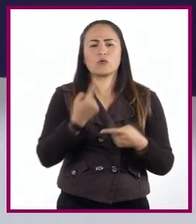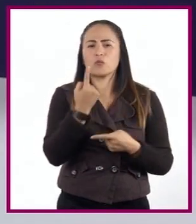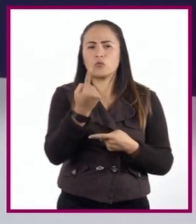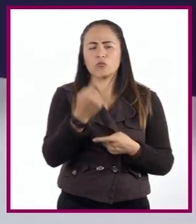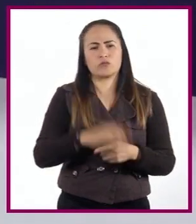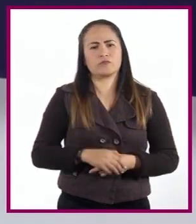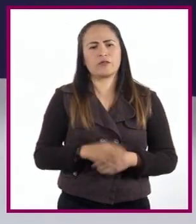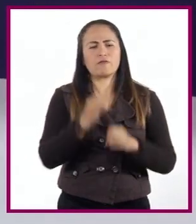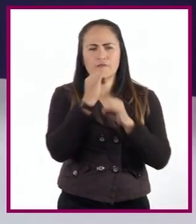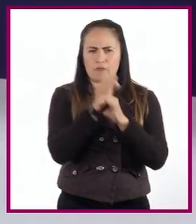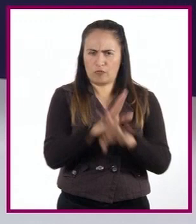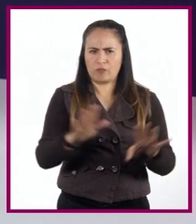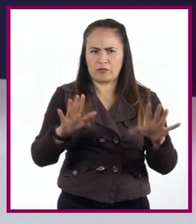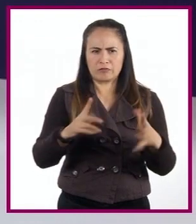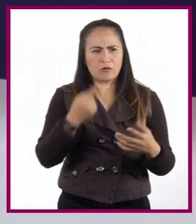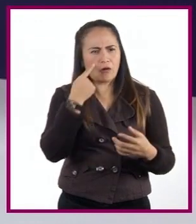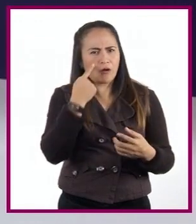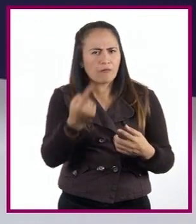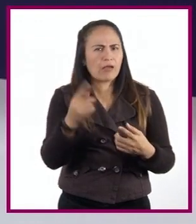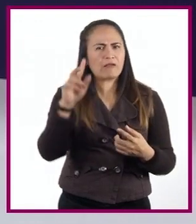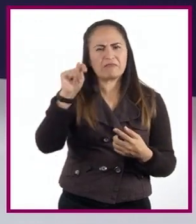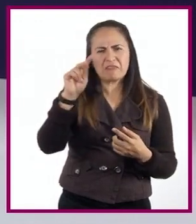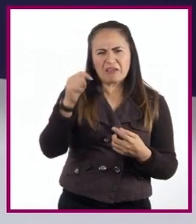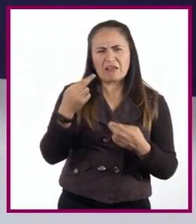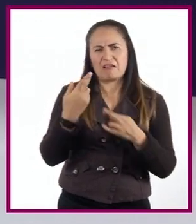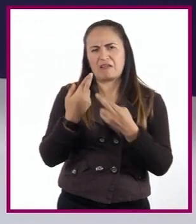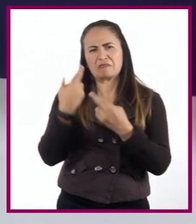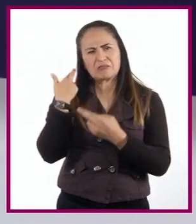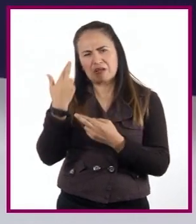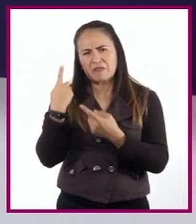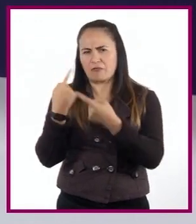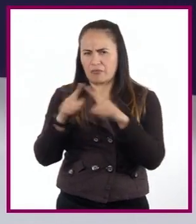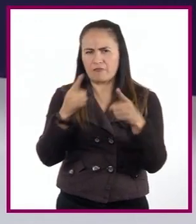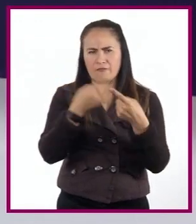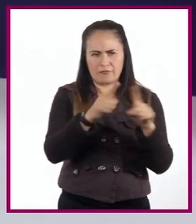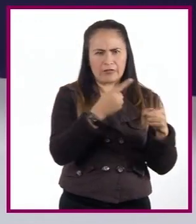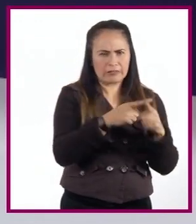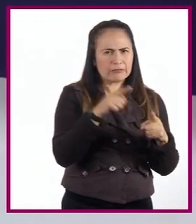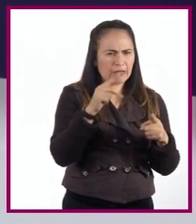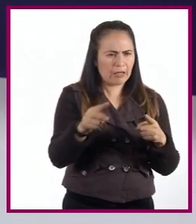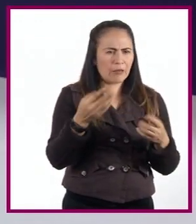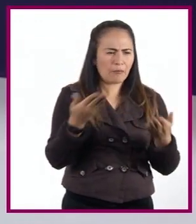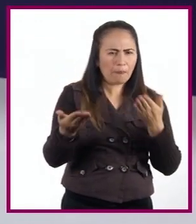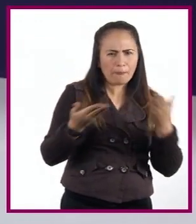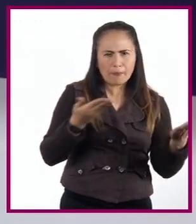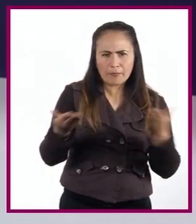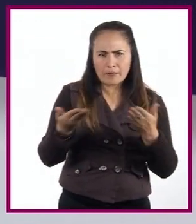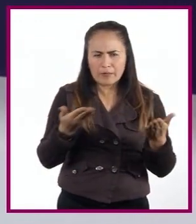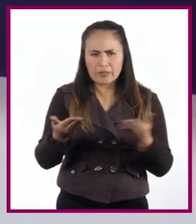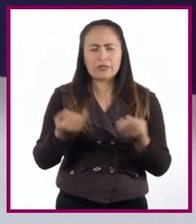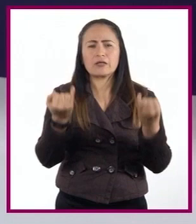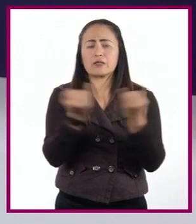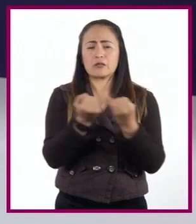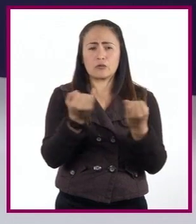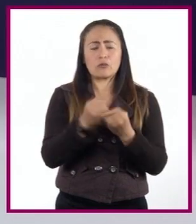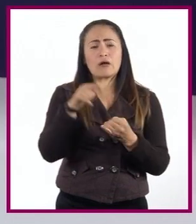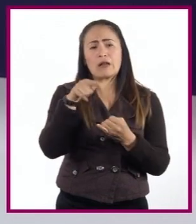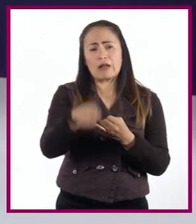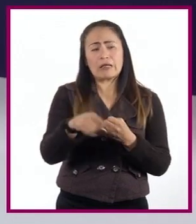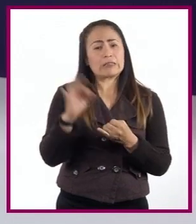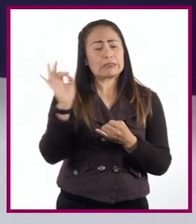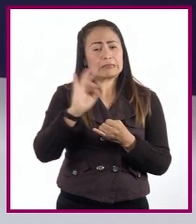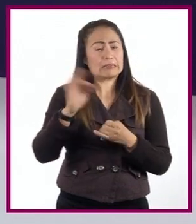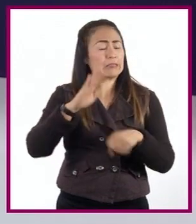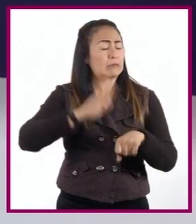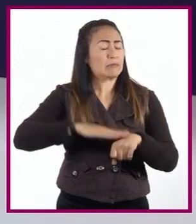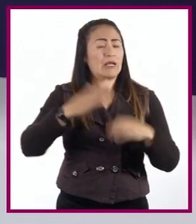Verificar la información en varios medios y revisar distintas versiones de una noticia, en particular si se trata de una de